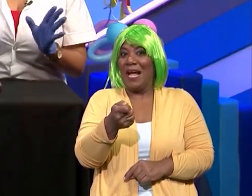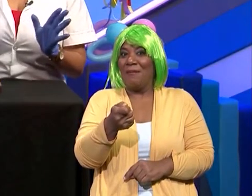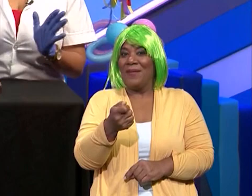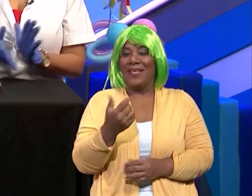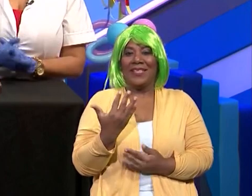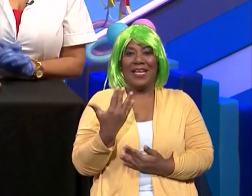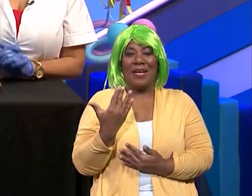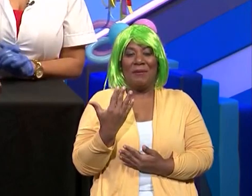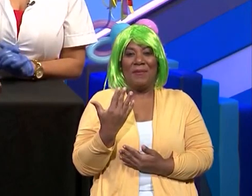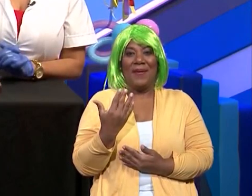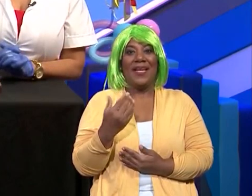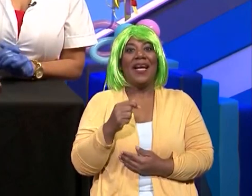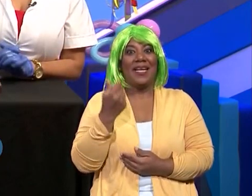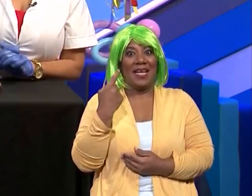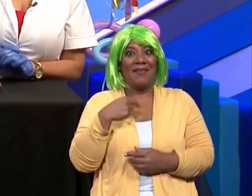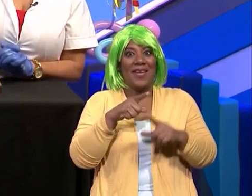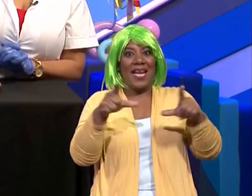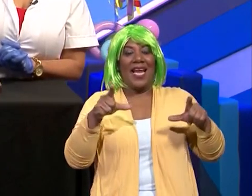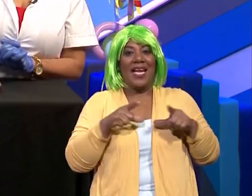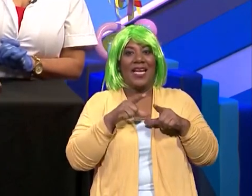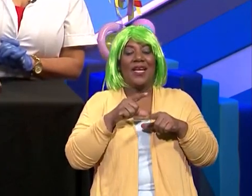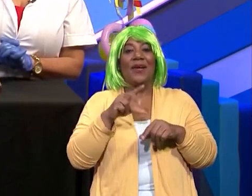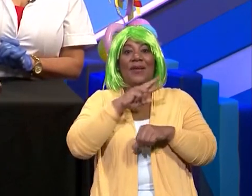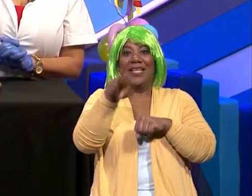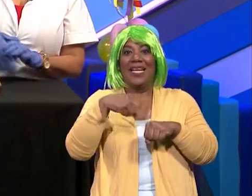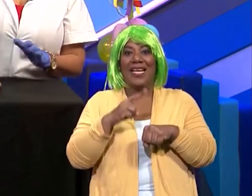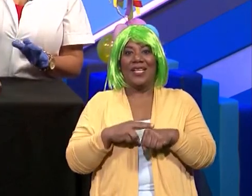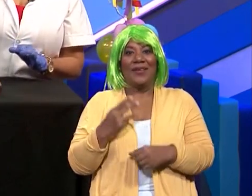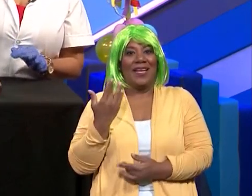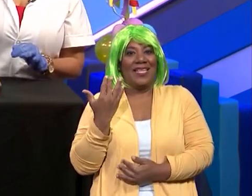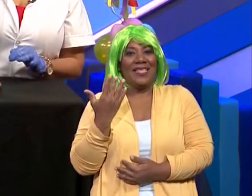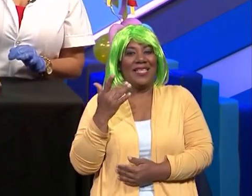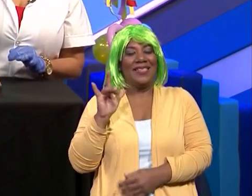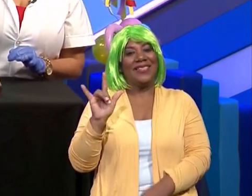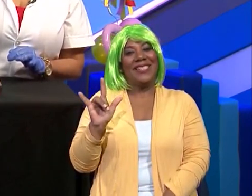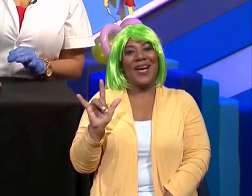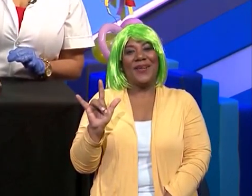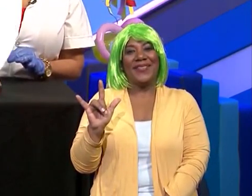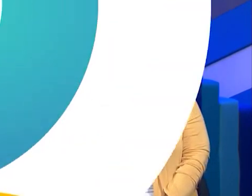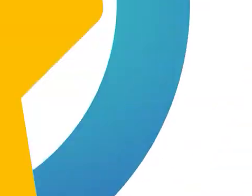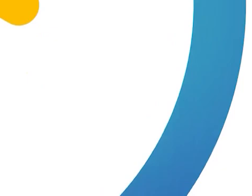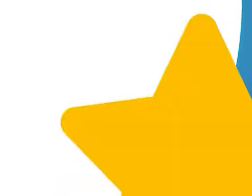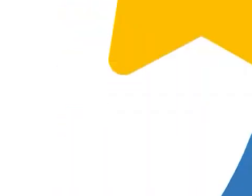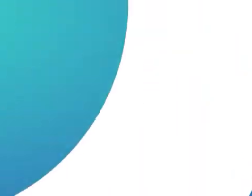estén pendientes del Rincón de la Naturaleza que viene más adelante. Chao.